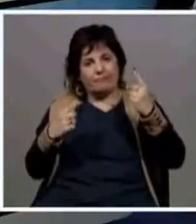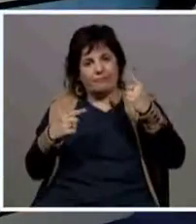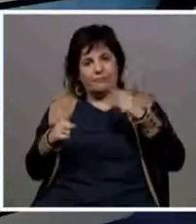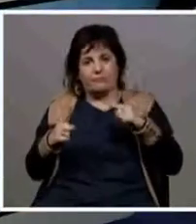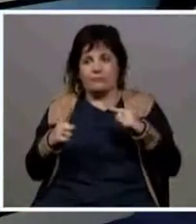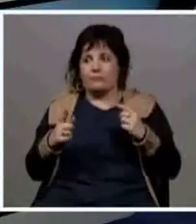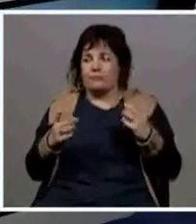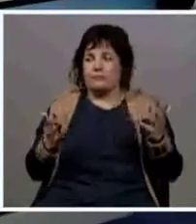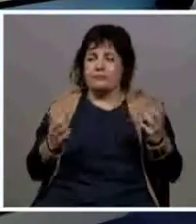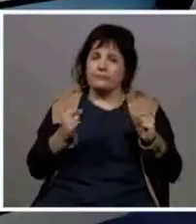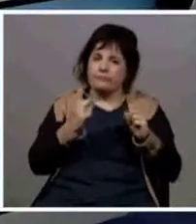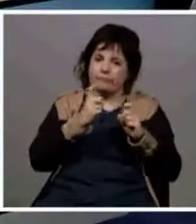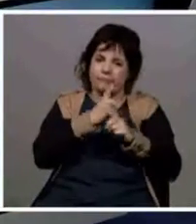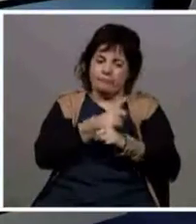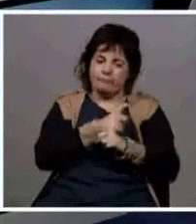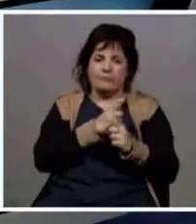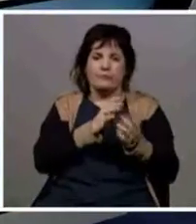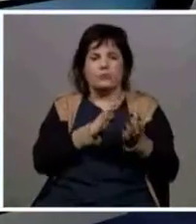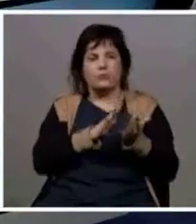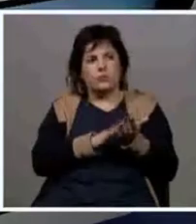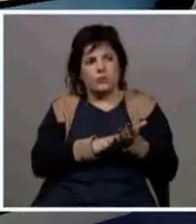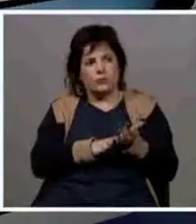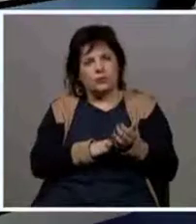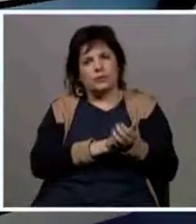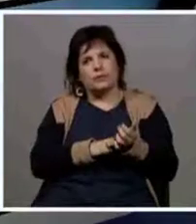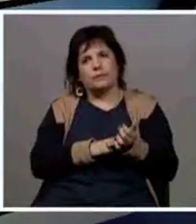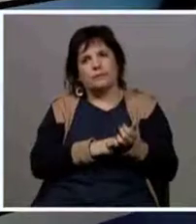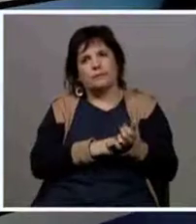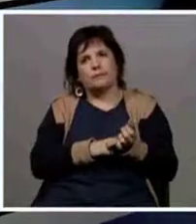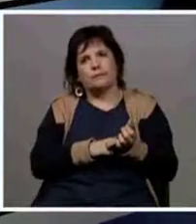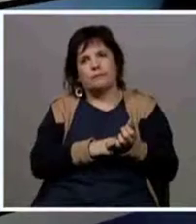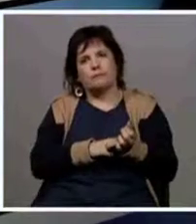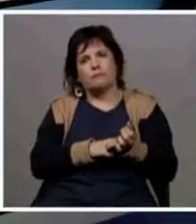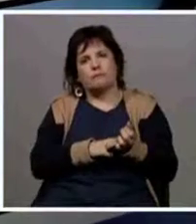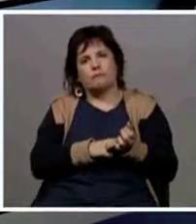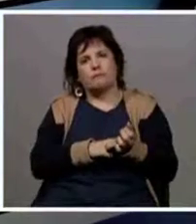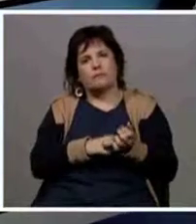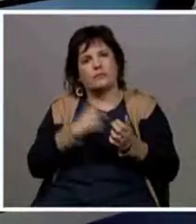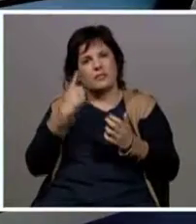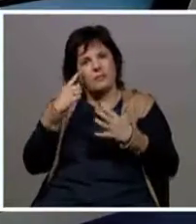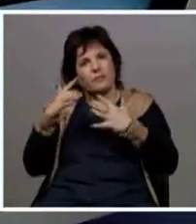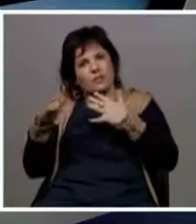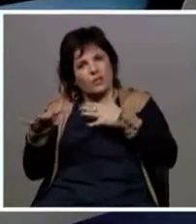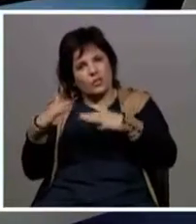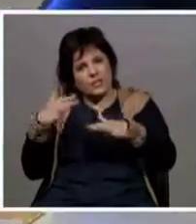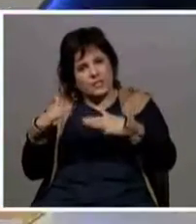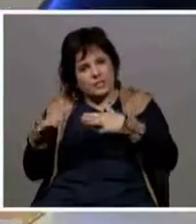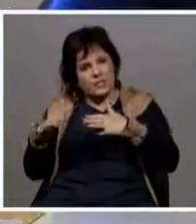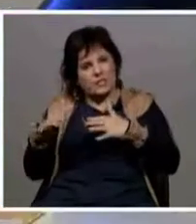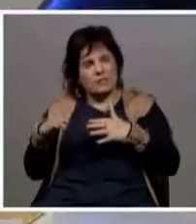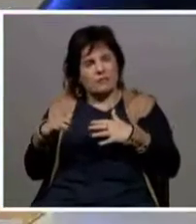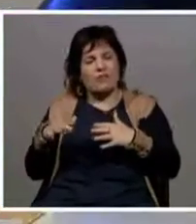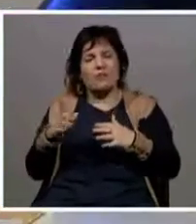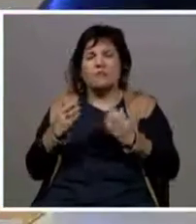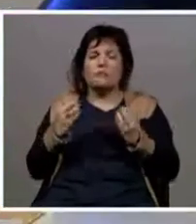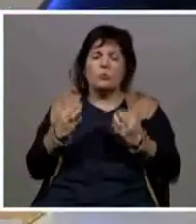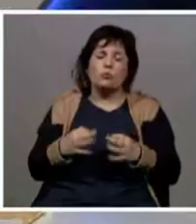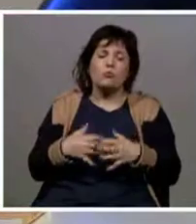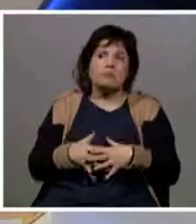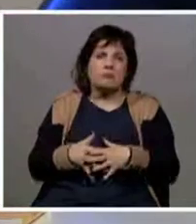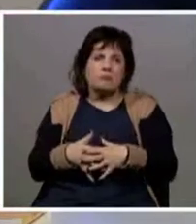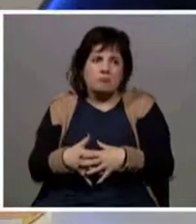un terreno que es complejo que tiene que ver con bueno este estas adolescentes que ante la ocurrencia de un